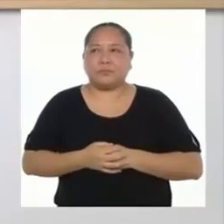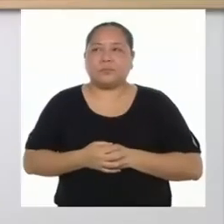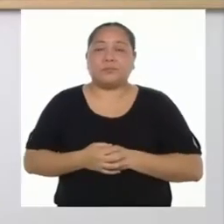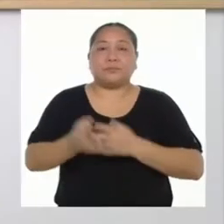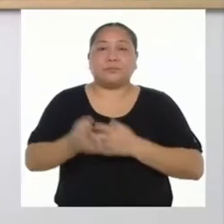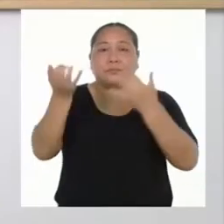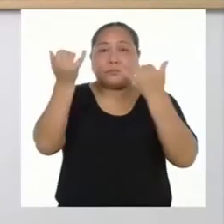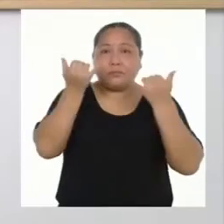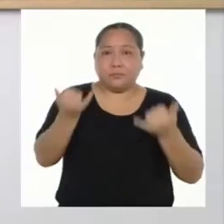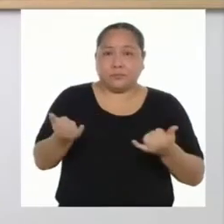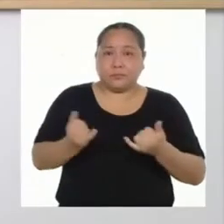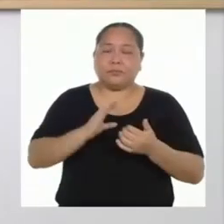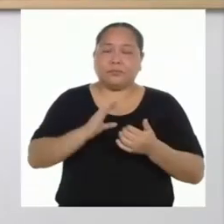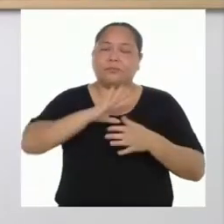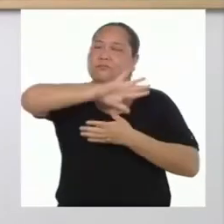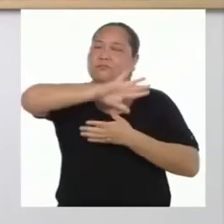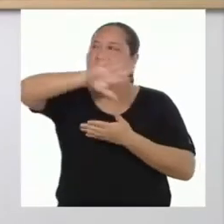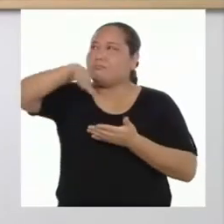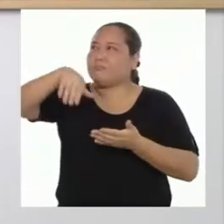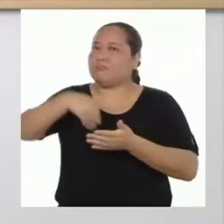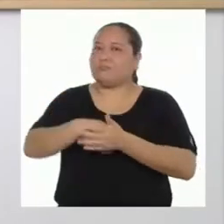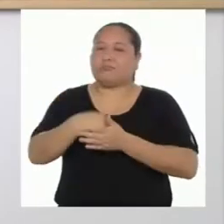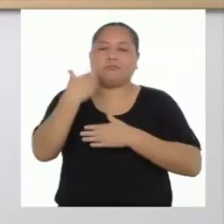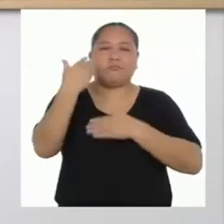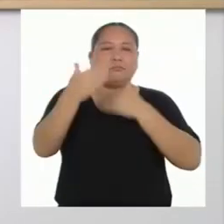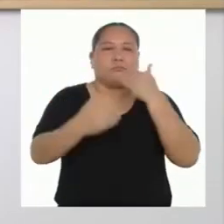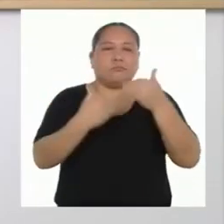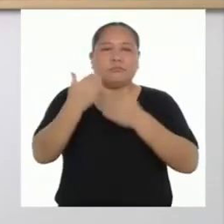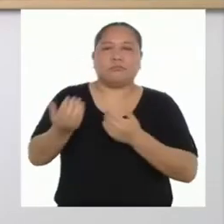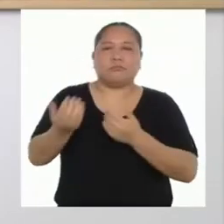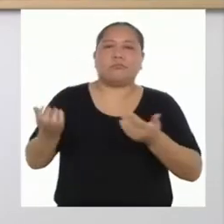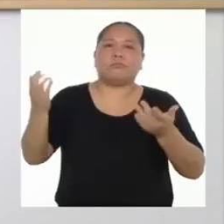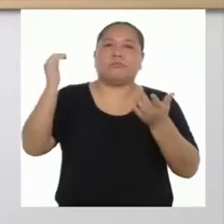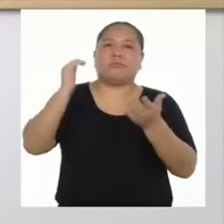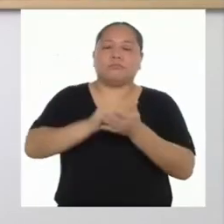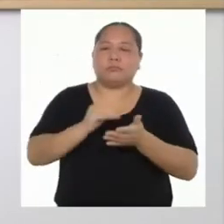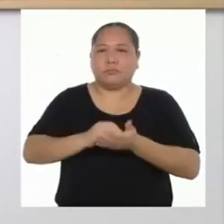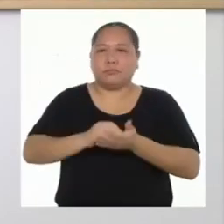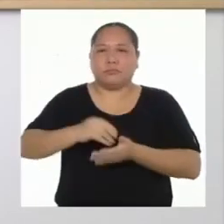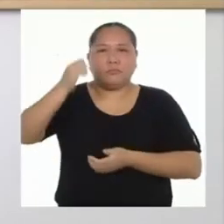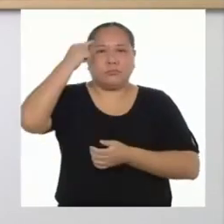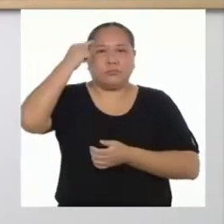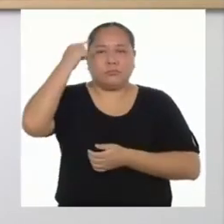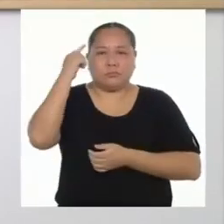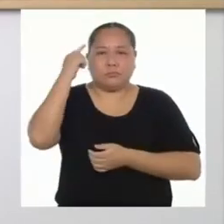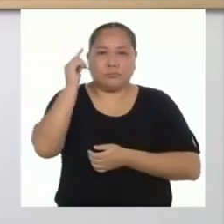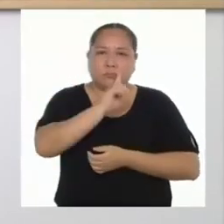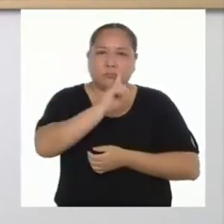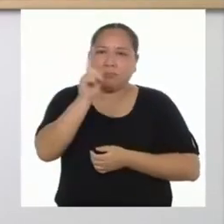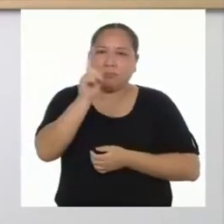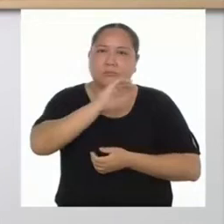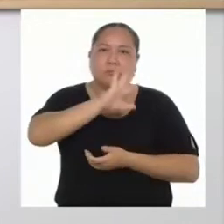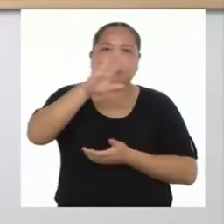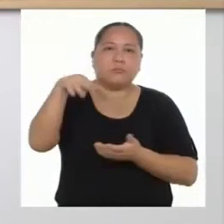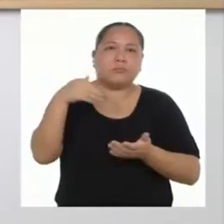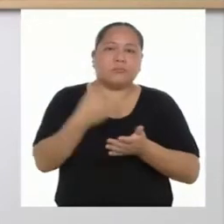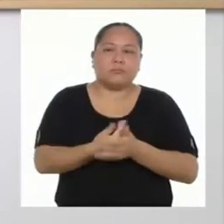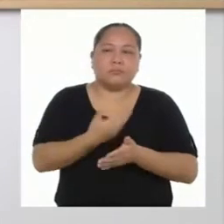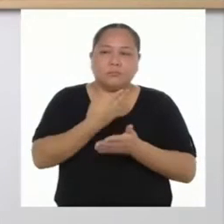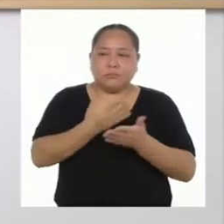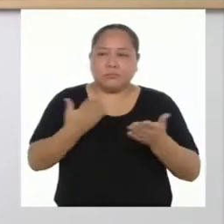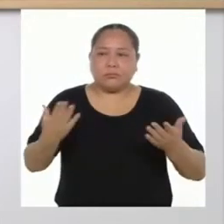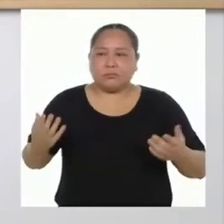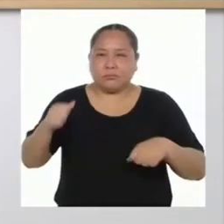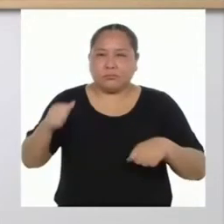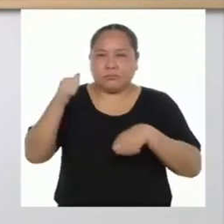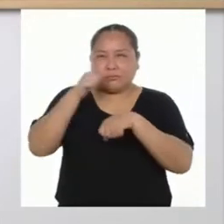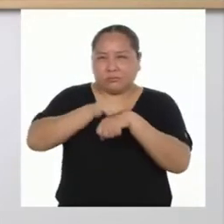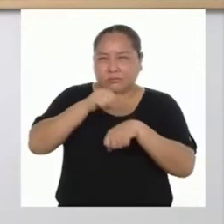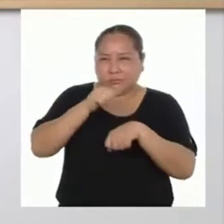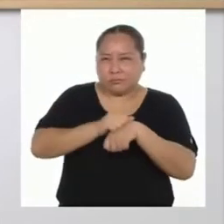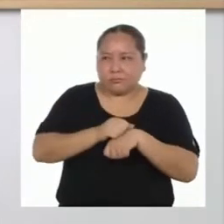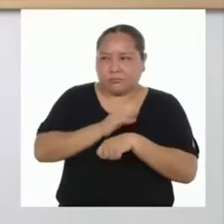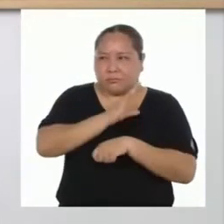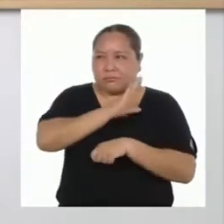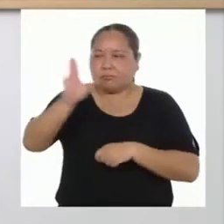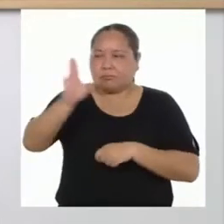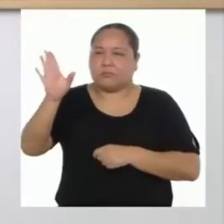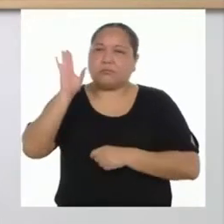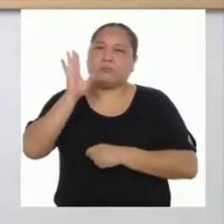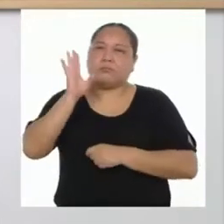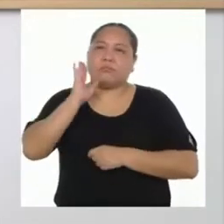En la actualidad hay todo un proceso para repensar que no todos los residuos sólidos deberían ir a la basura, que es